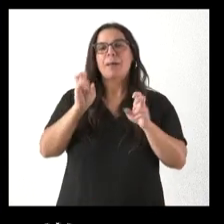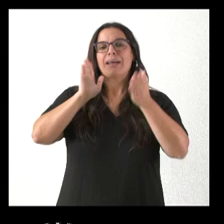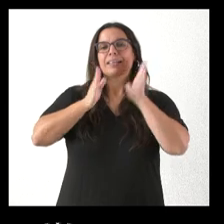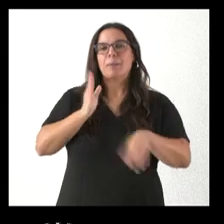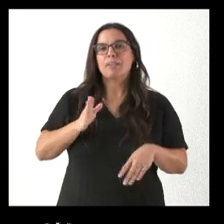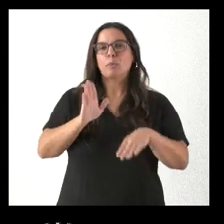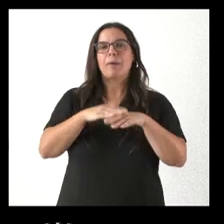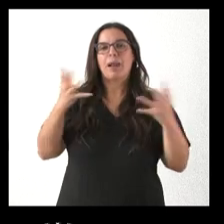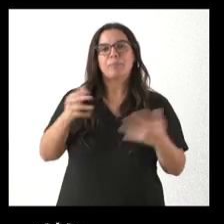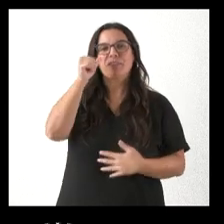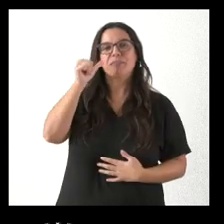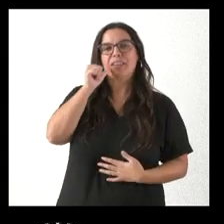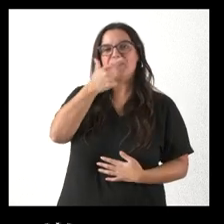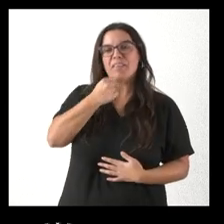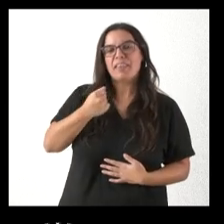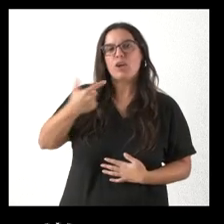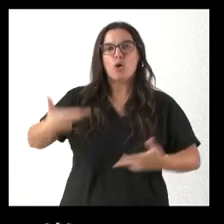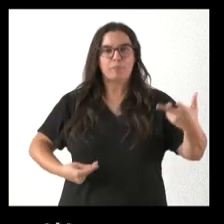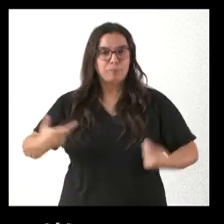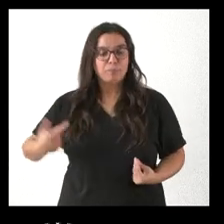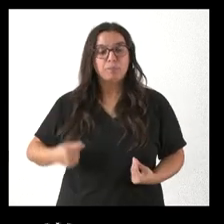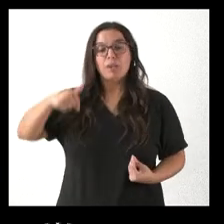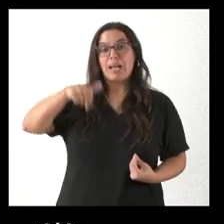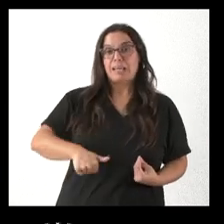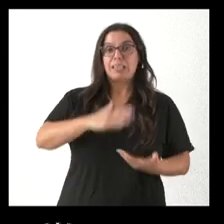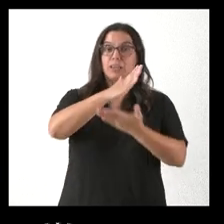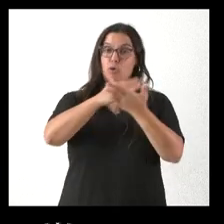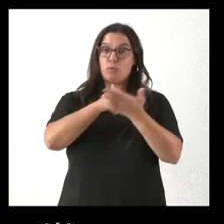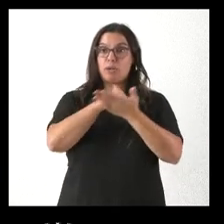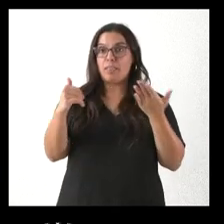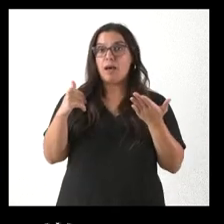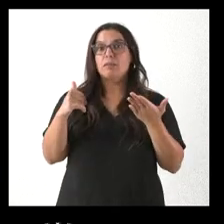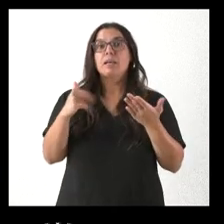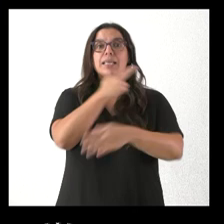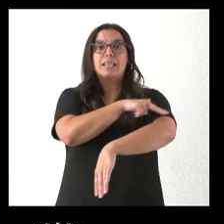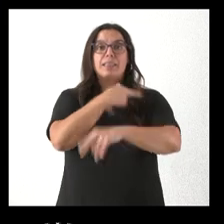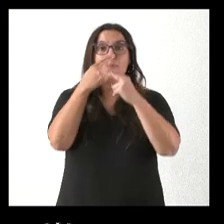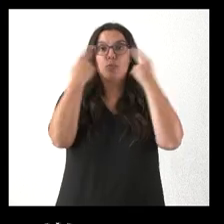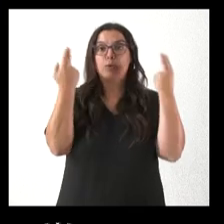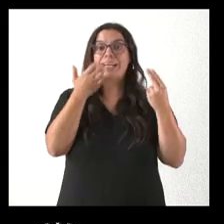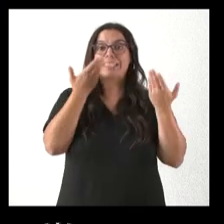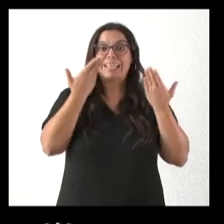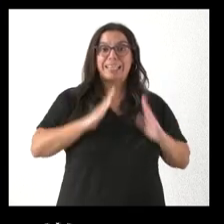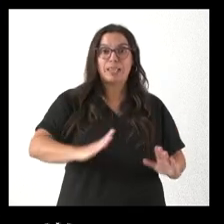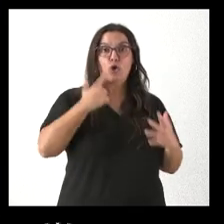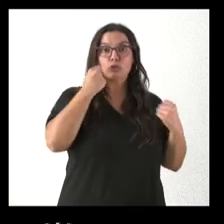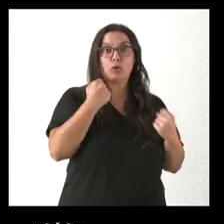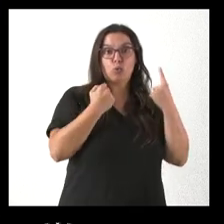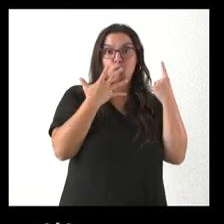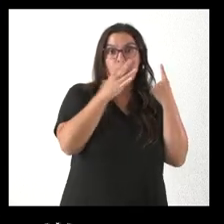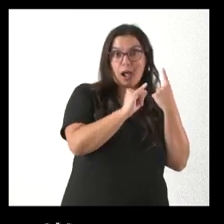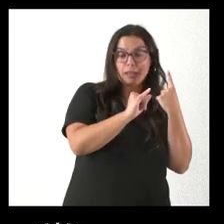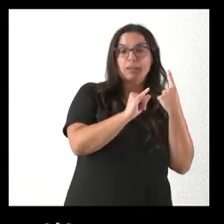Porque en estos momentos en Castilla y león la sanidad pública no cubre estos tratamientos a familias que ya tienen un hijo sano Aunque